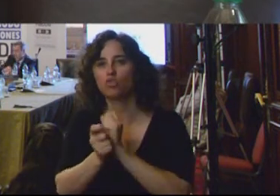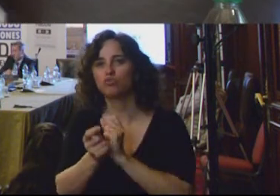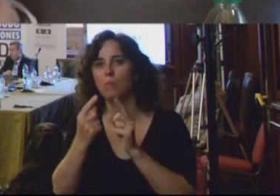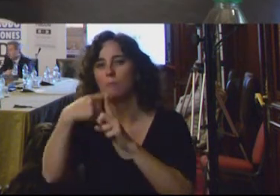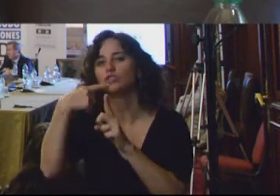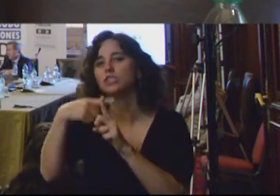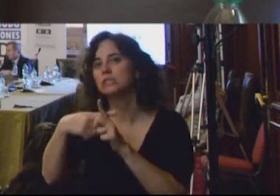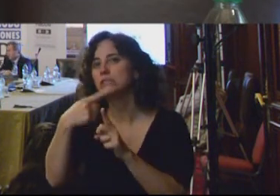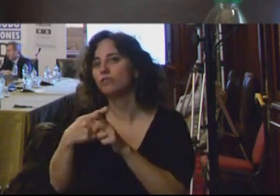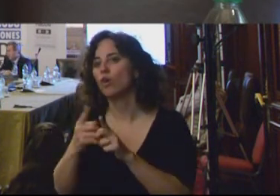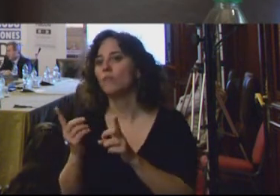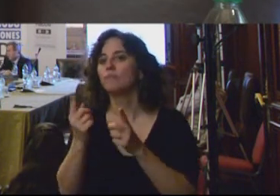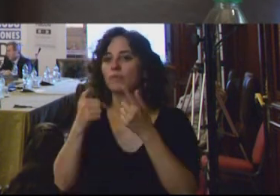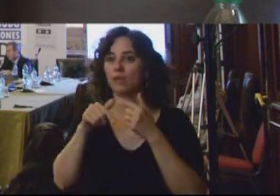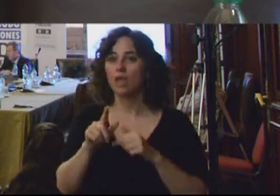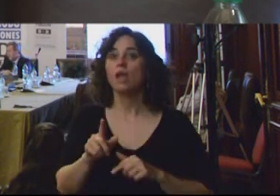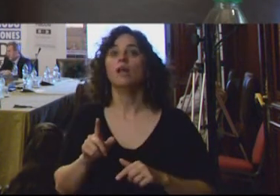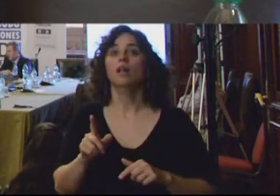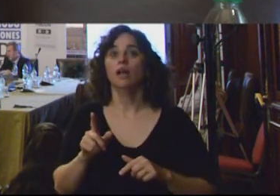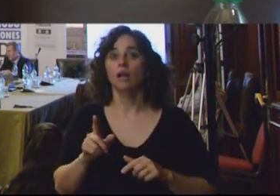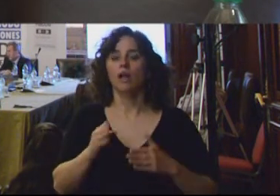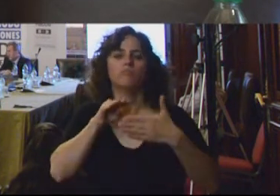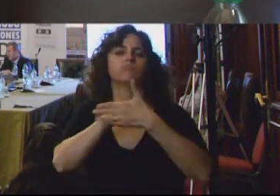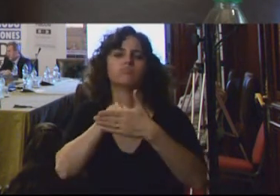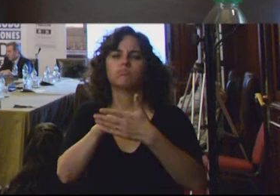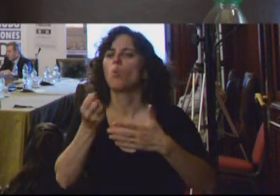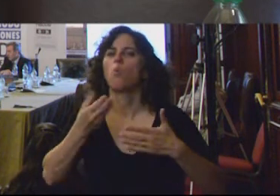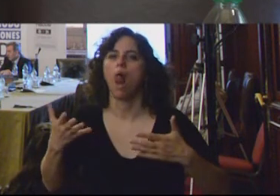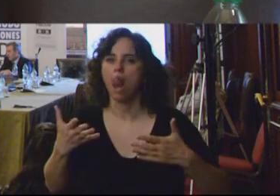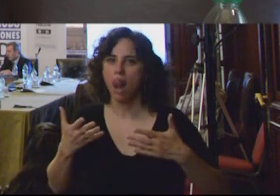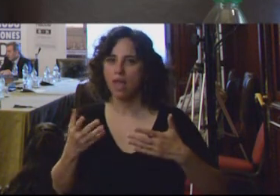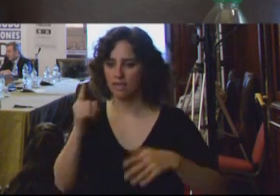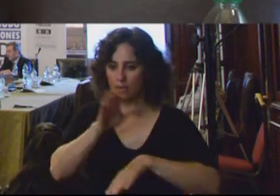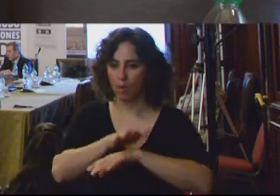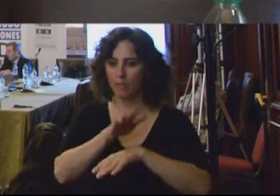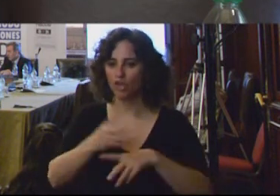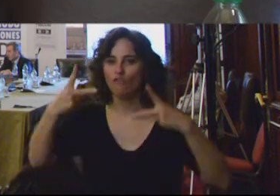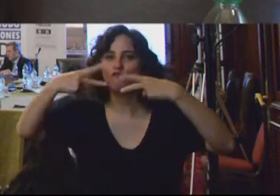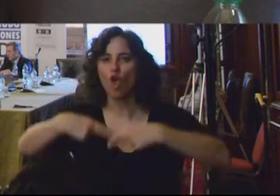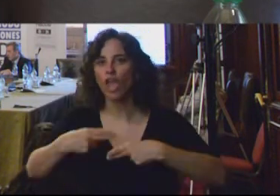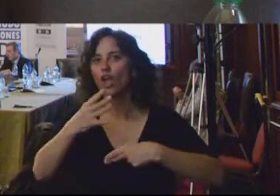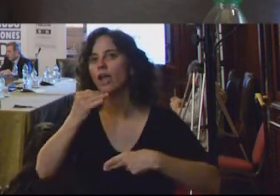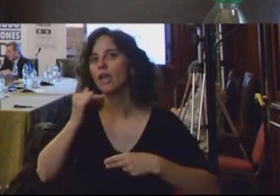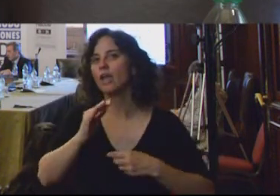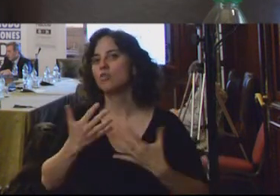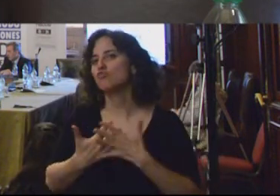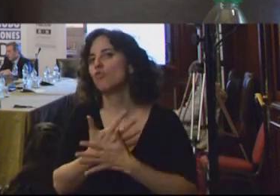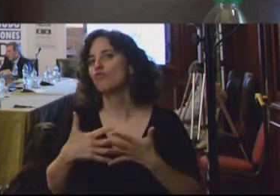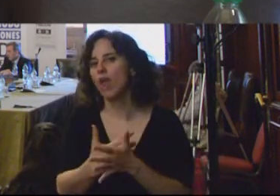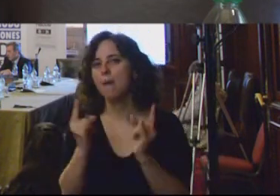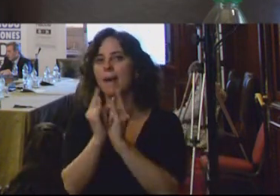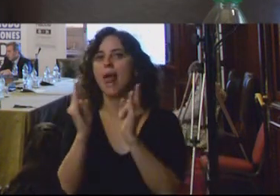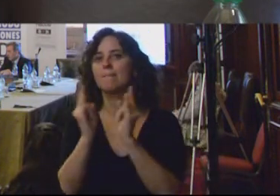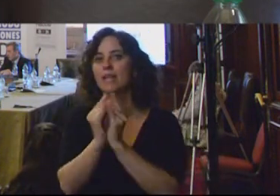libertad de expresión, incluyendo la LOC. El obstáculo es en este momento el bloqueo que sufre el Parlamento